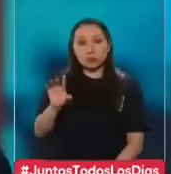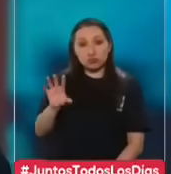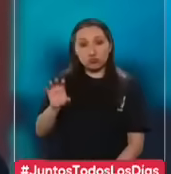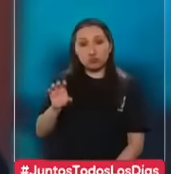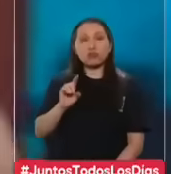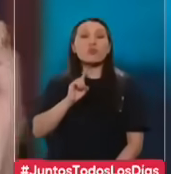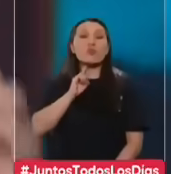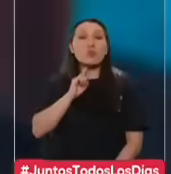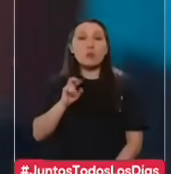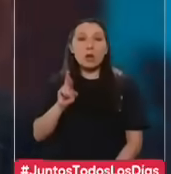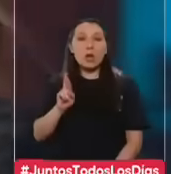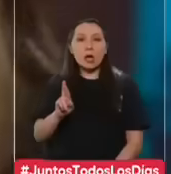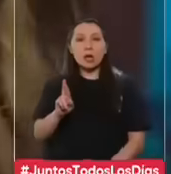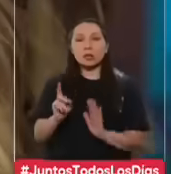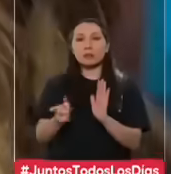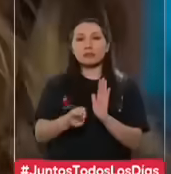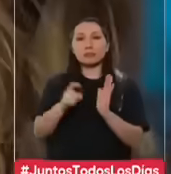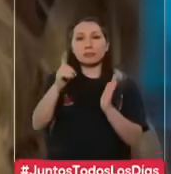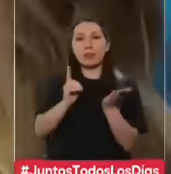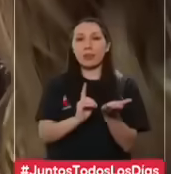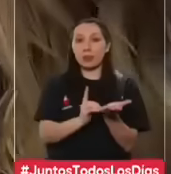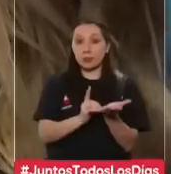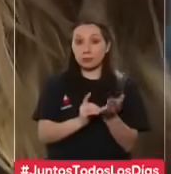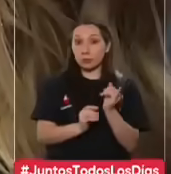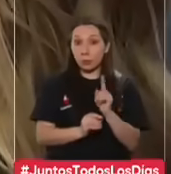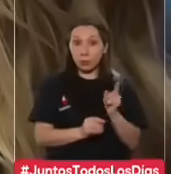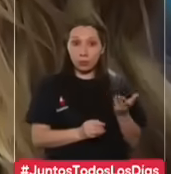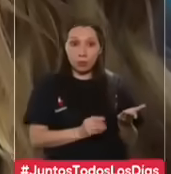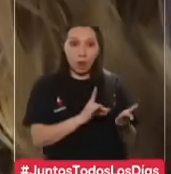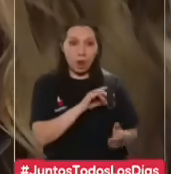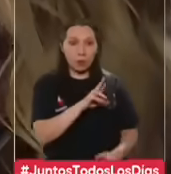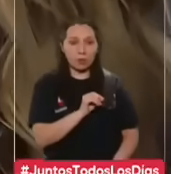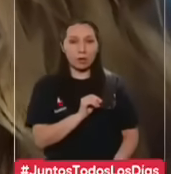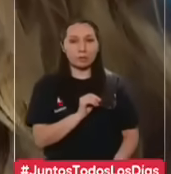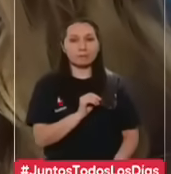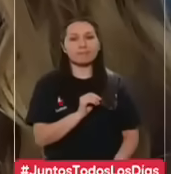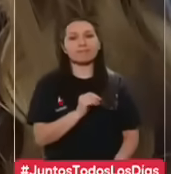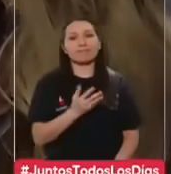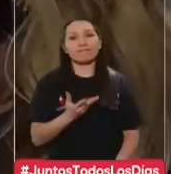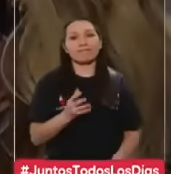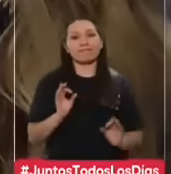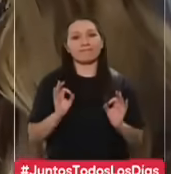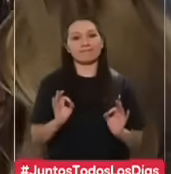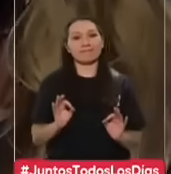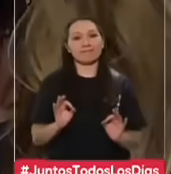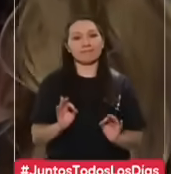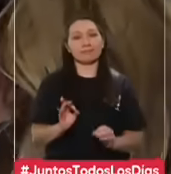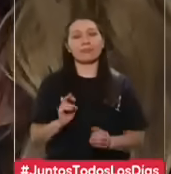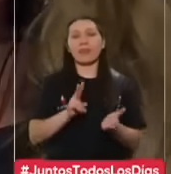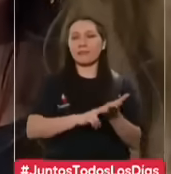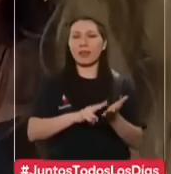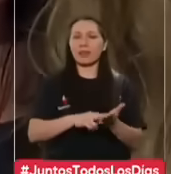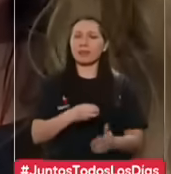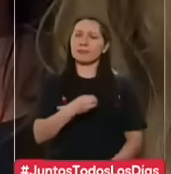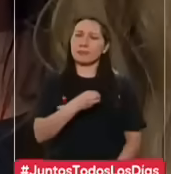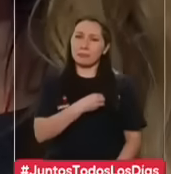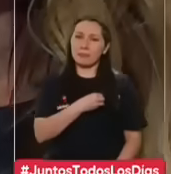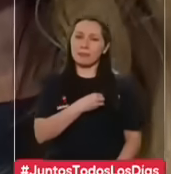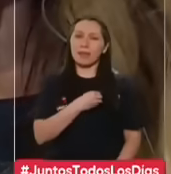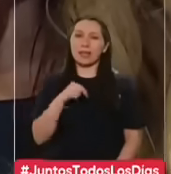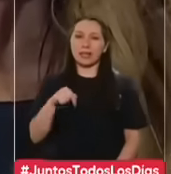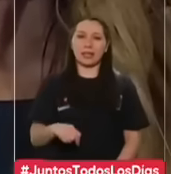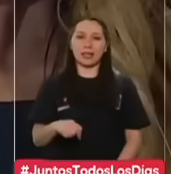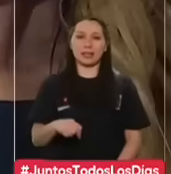código QR, apretar el botón digital. ¿O no, Laura? Exactamente. En verdad me da mucha pena esto